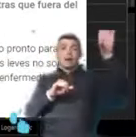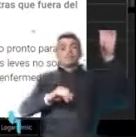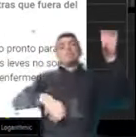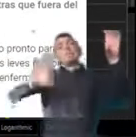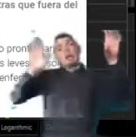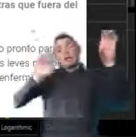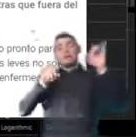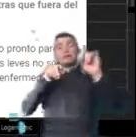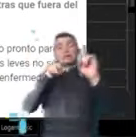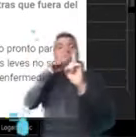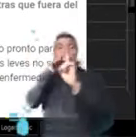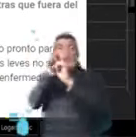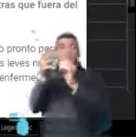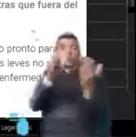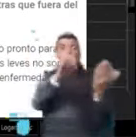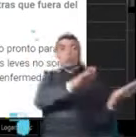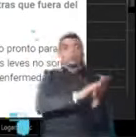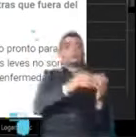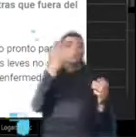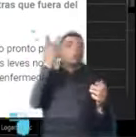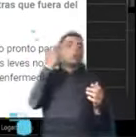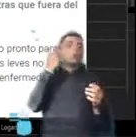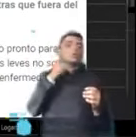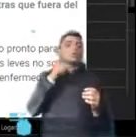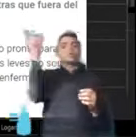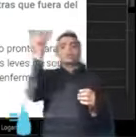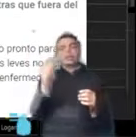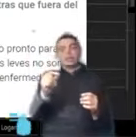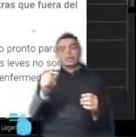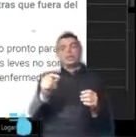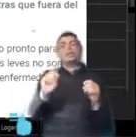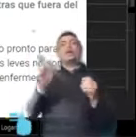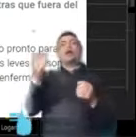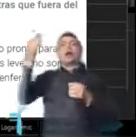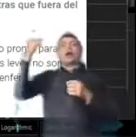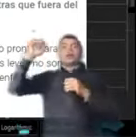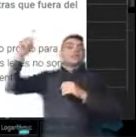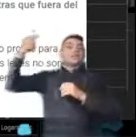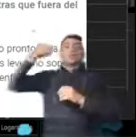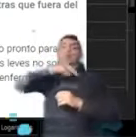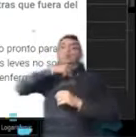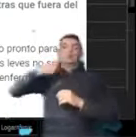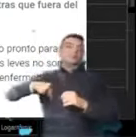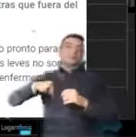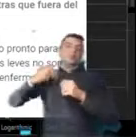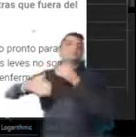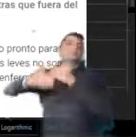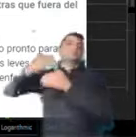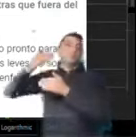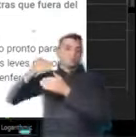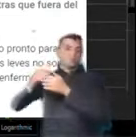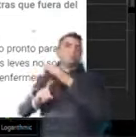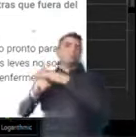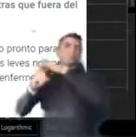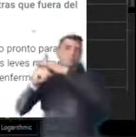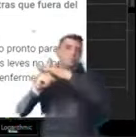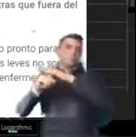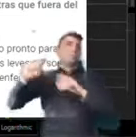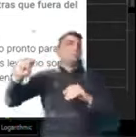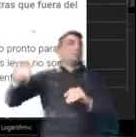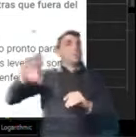ocasionando diariamente después de que Wuhan o que China empezaron a bajar los casos. El segundo caso es Irán